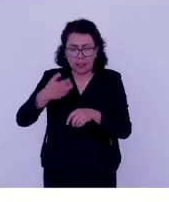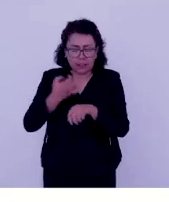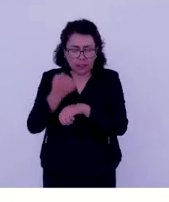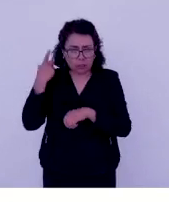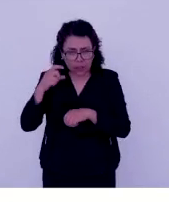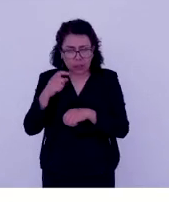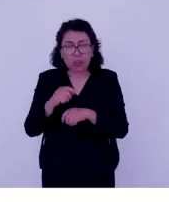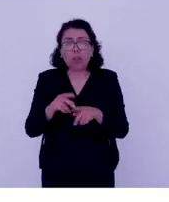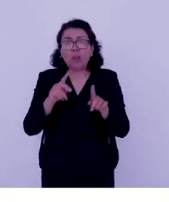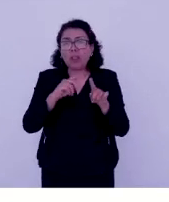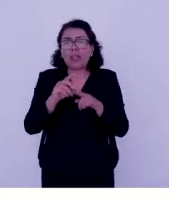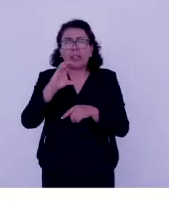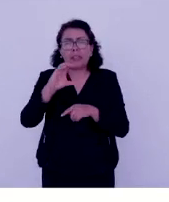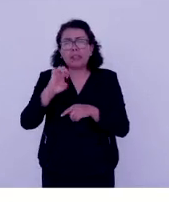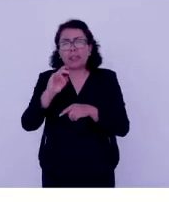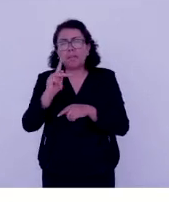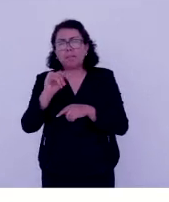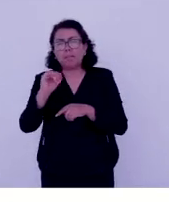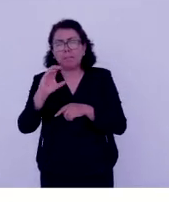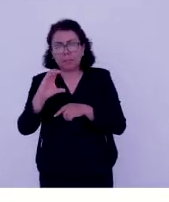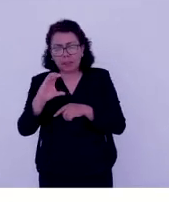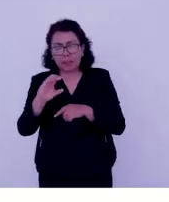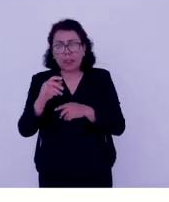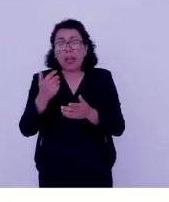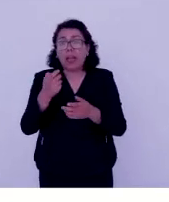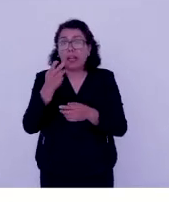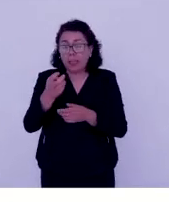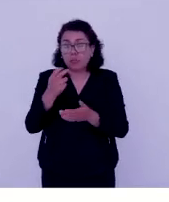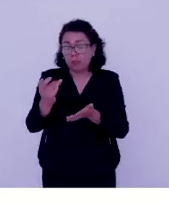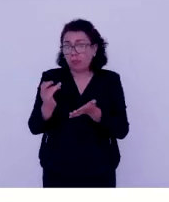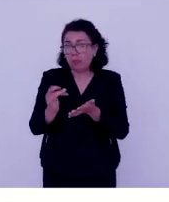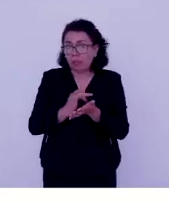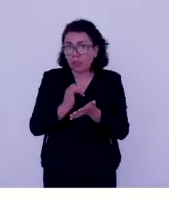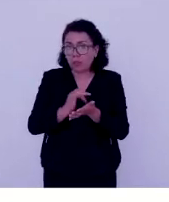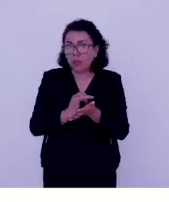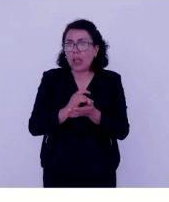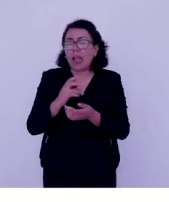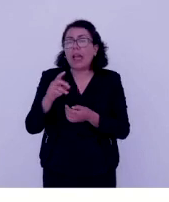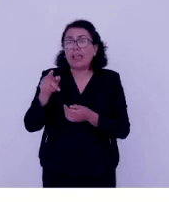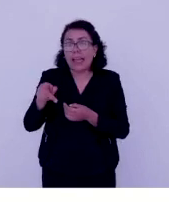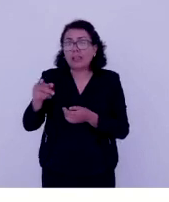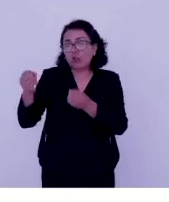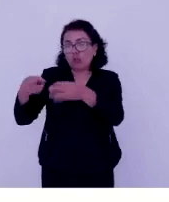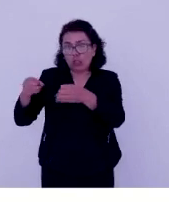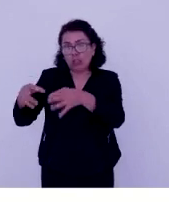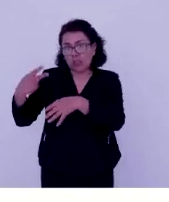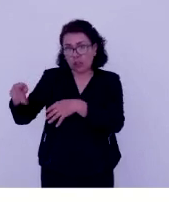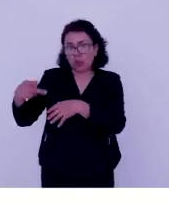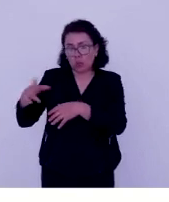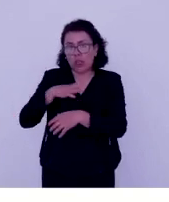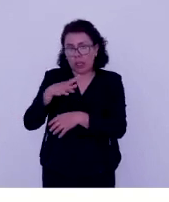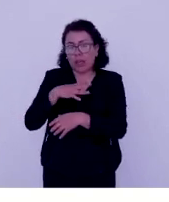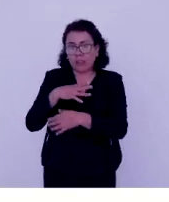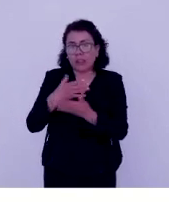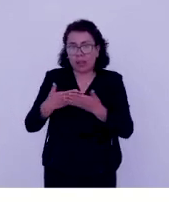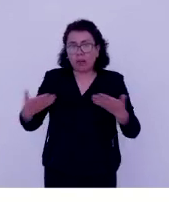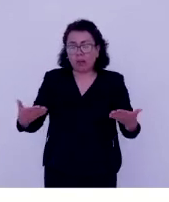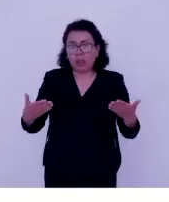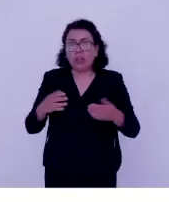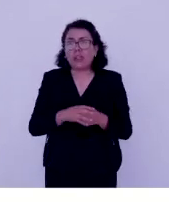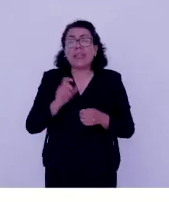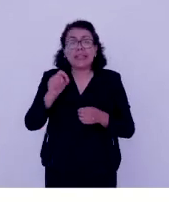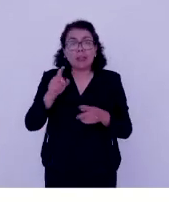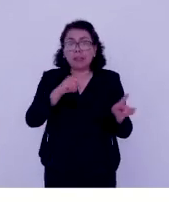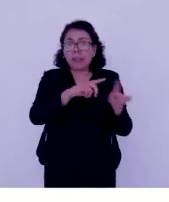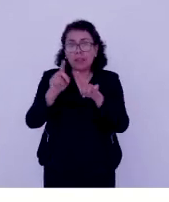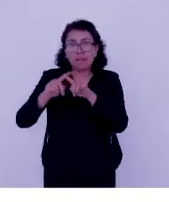inmobiliarios de Querétaro cepic quienes ahora incluso ya cuentan con su centro de mediación y conciliación y a integrantes de